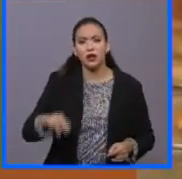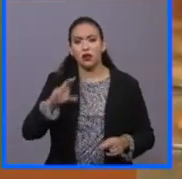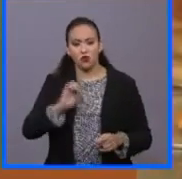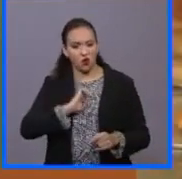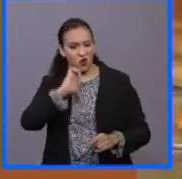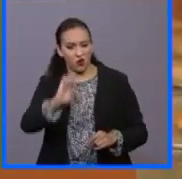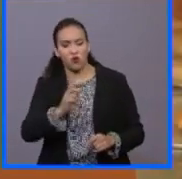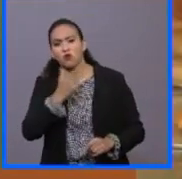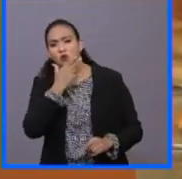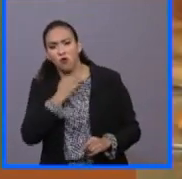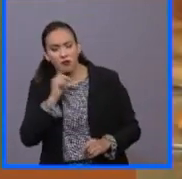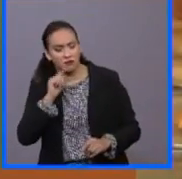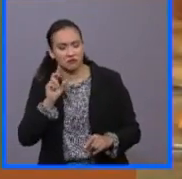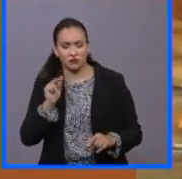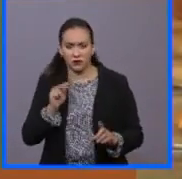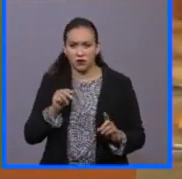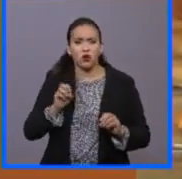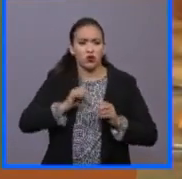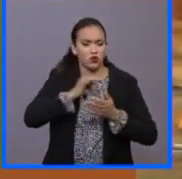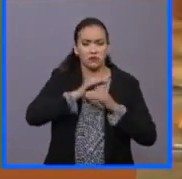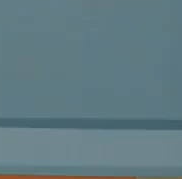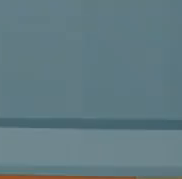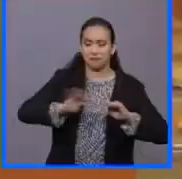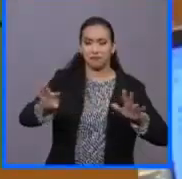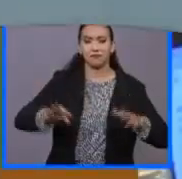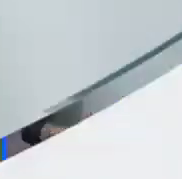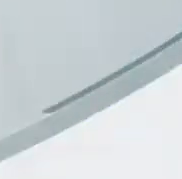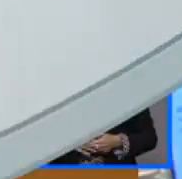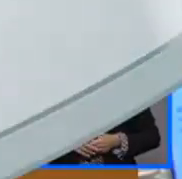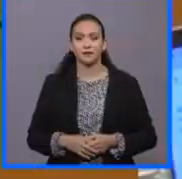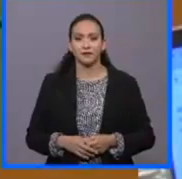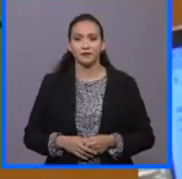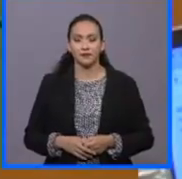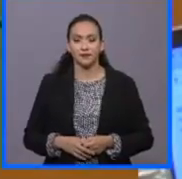ni elementos discriminatorios.